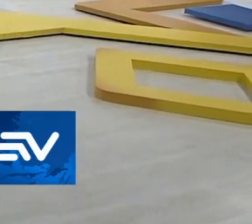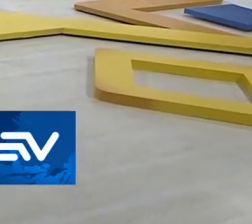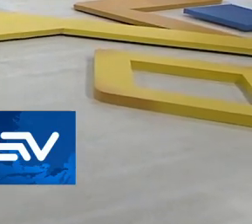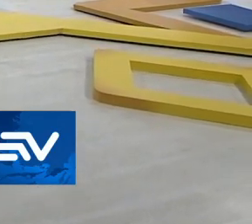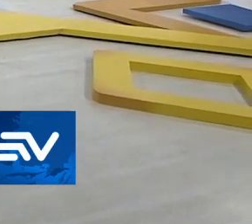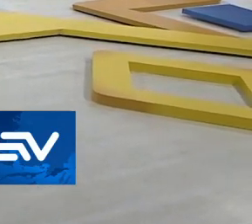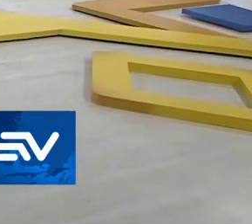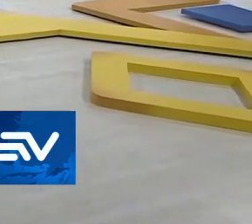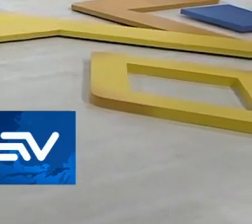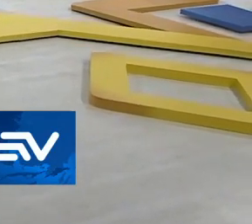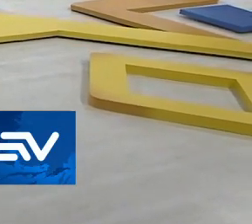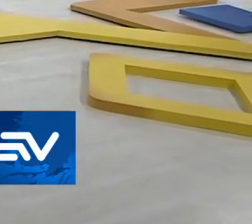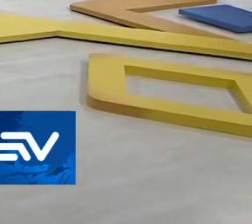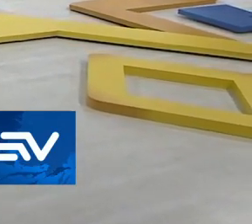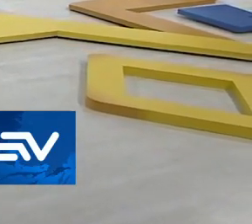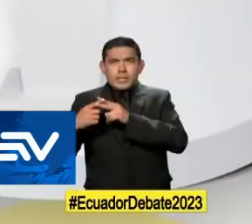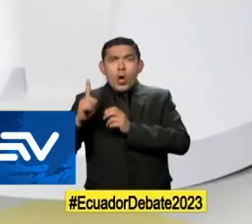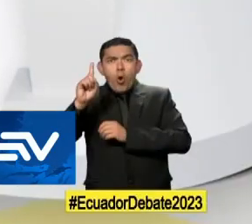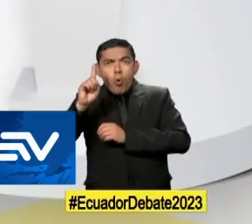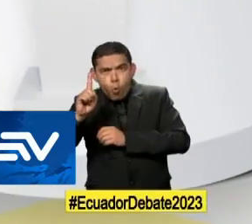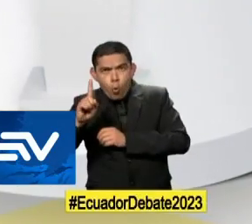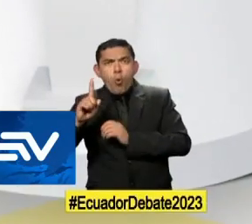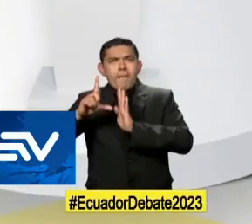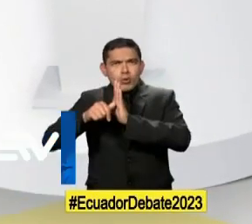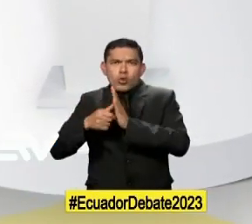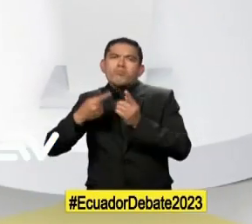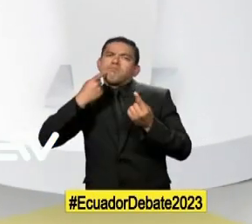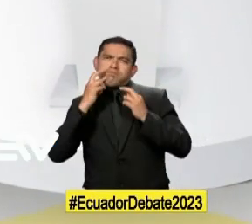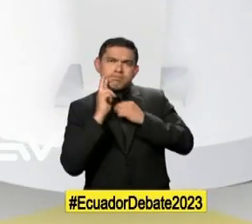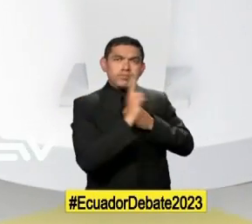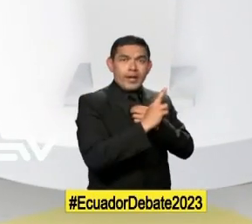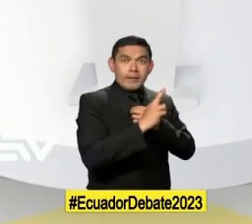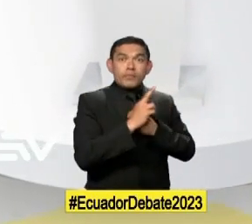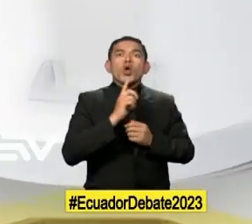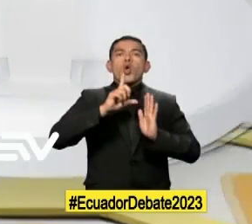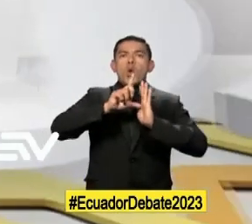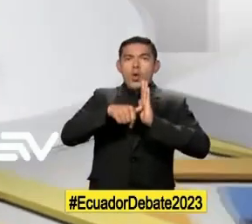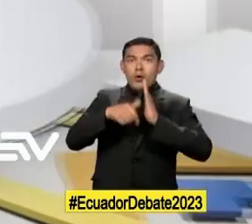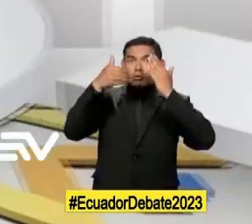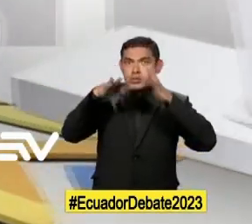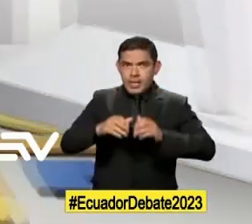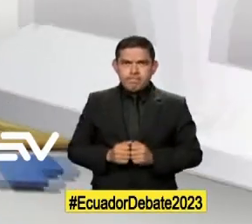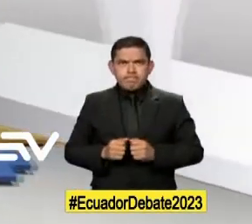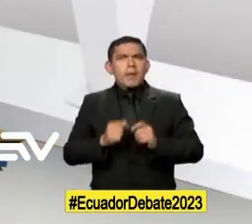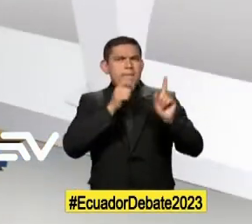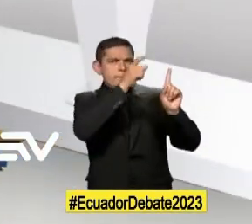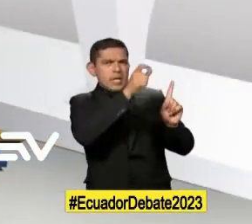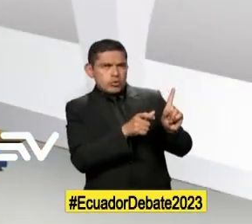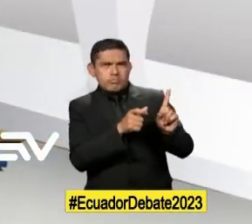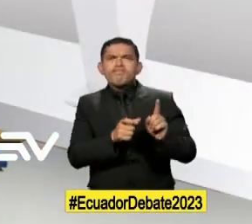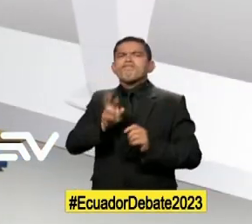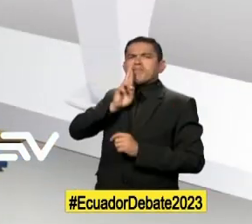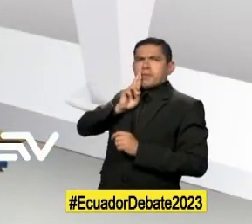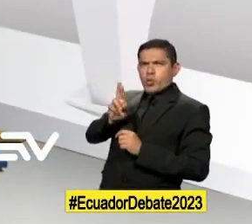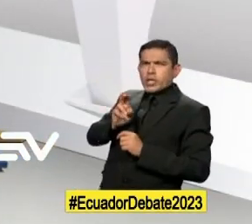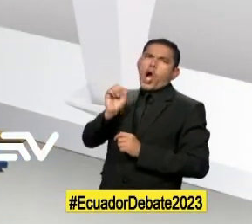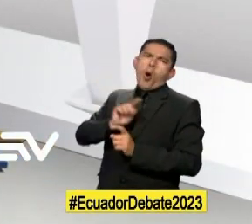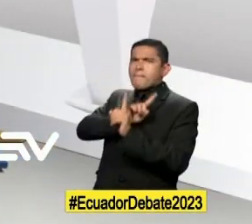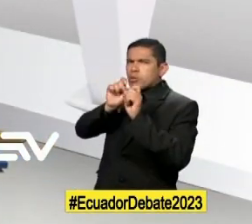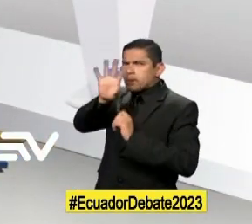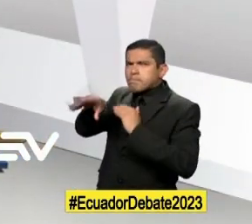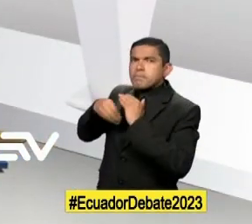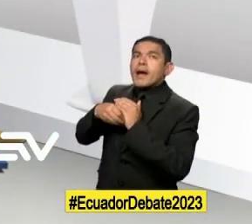gobierno los minutos sobraron pese al control implacable del cronómetro que le quitó ritmo y gracia a la confrontación